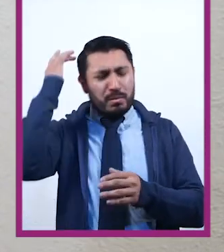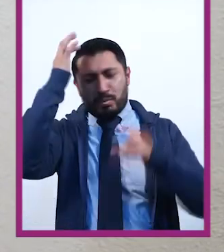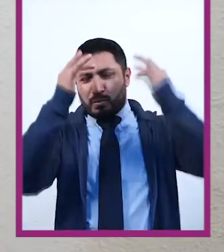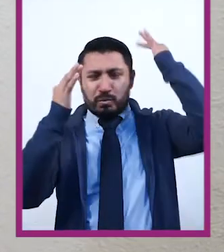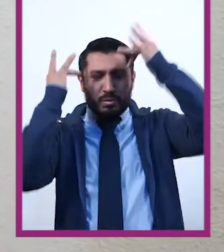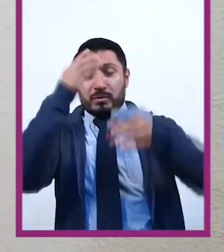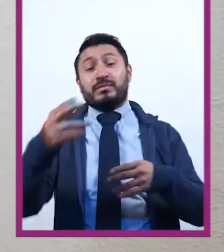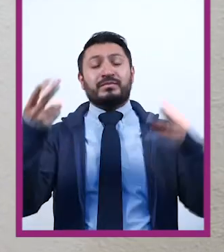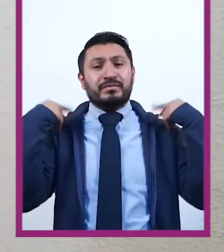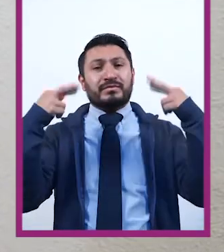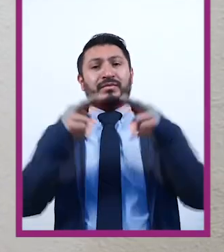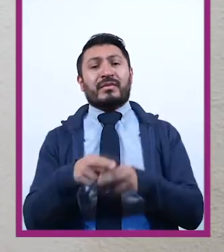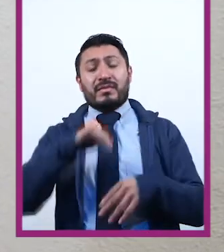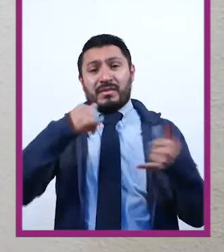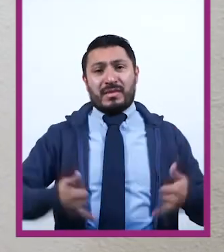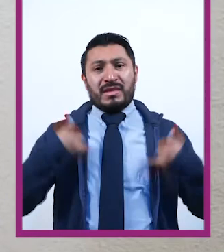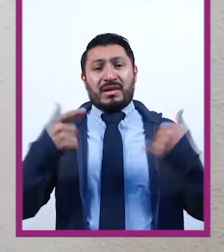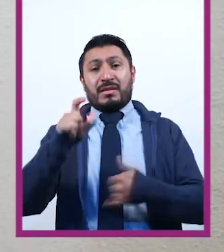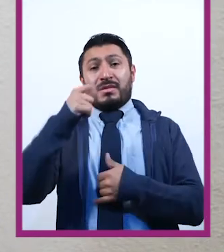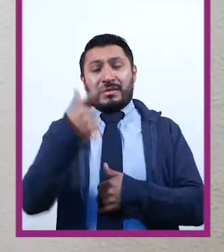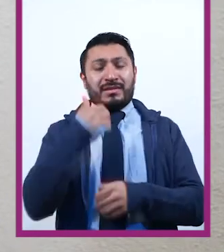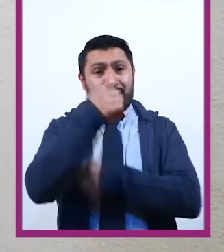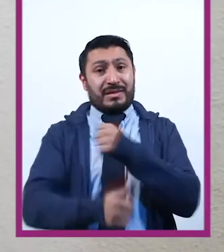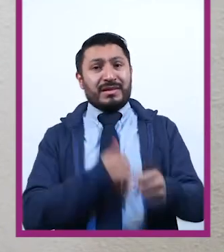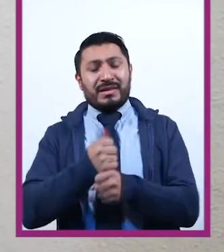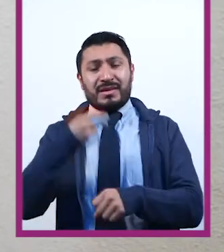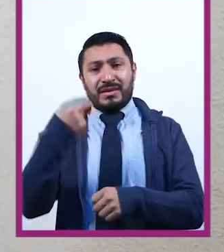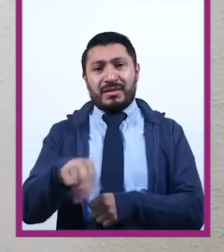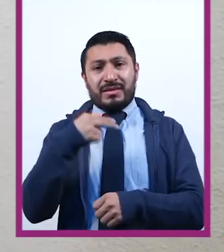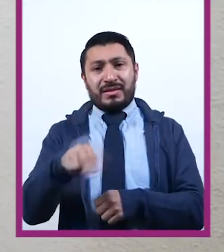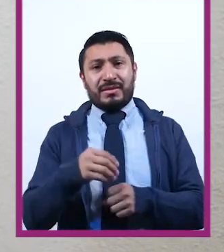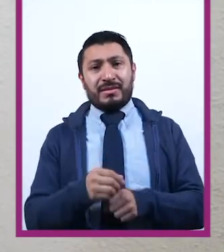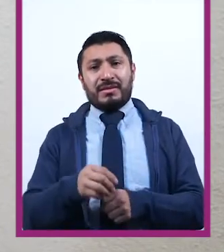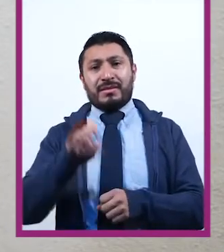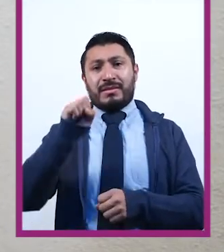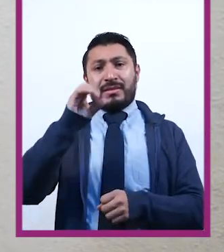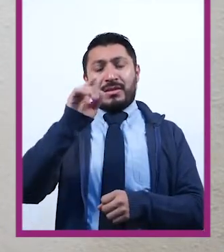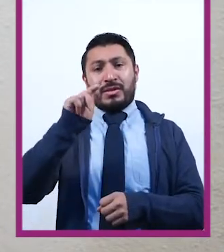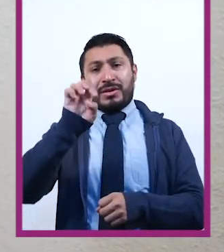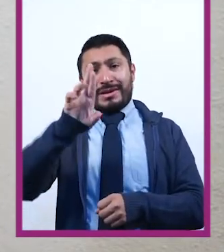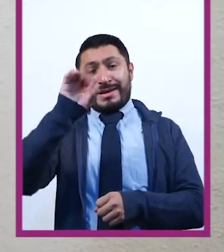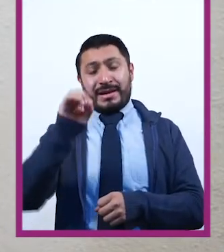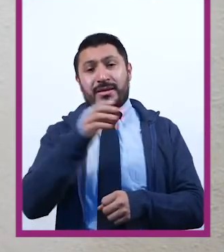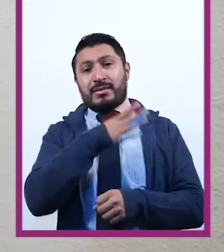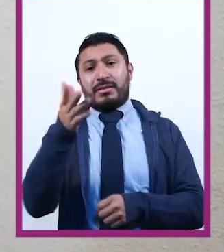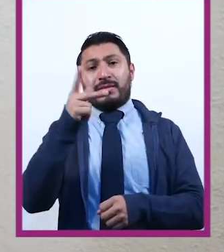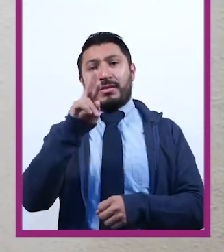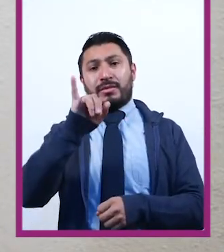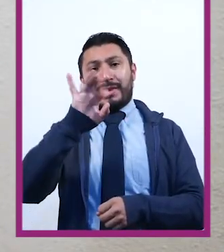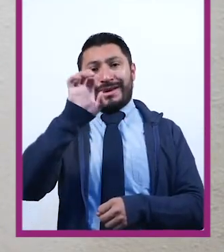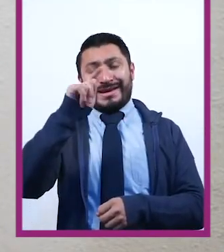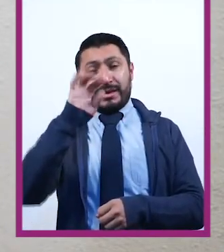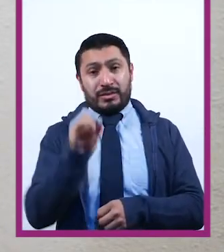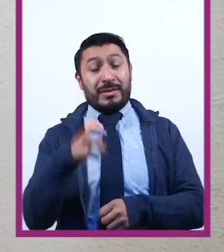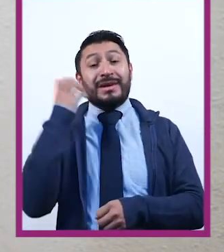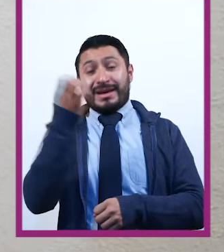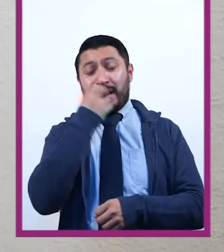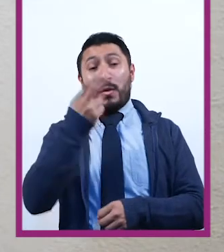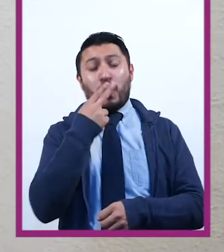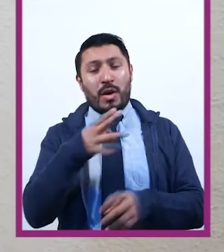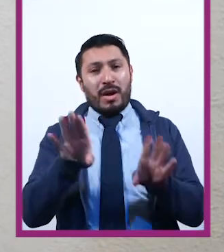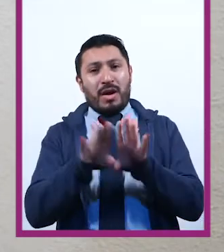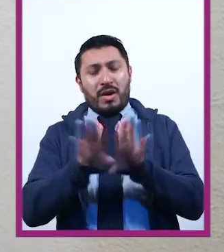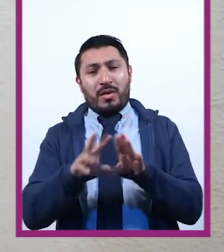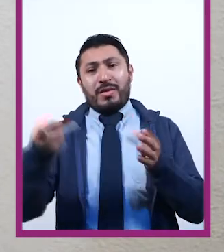funciones analíticas y el profesor era un joven de 27 años de edad llamado Sotero Prieto. Cabe decir que la